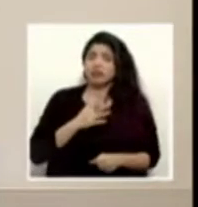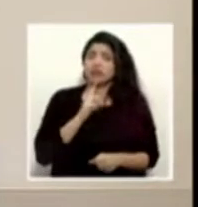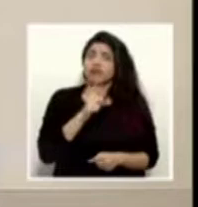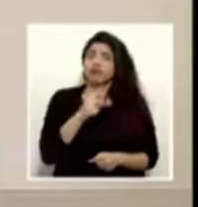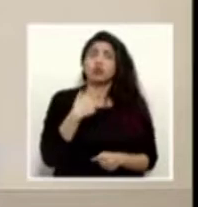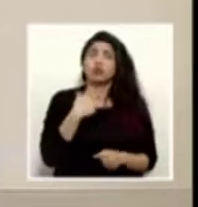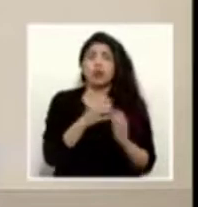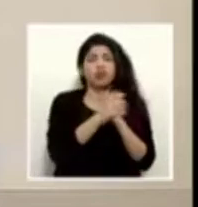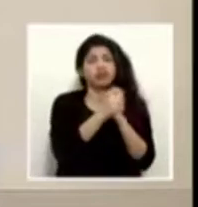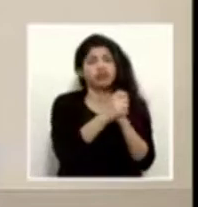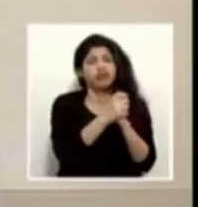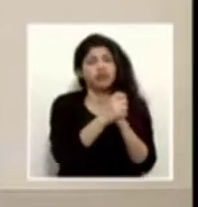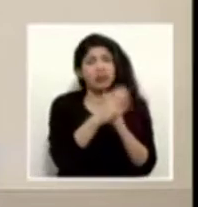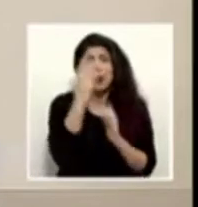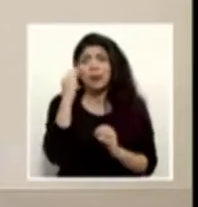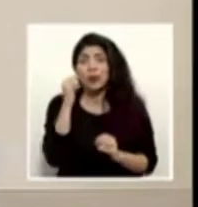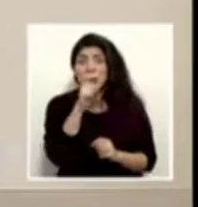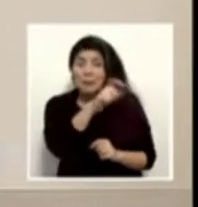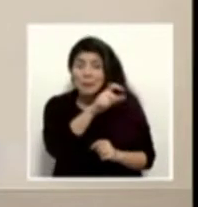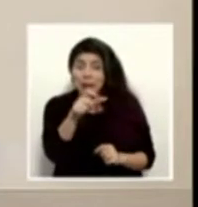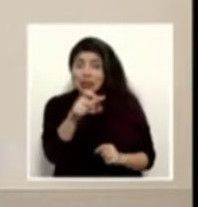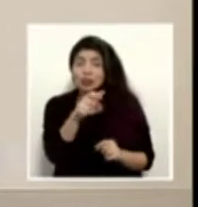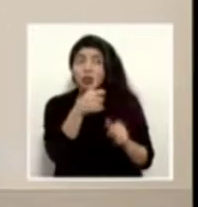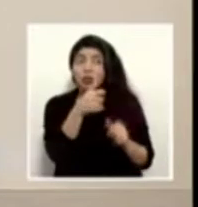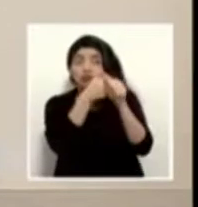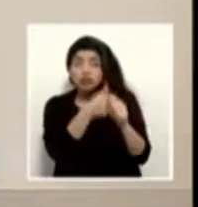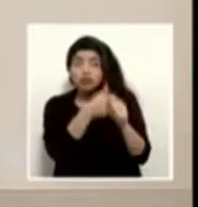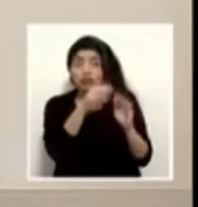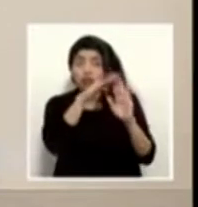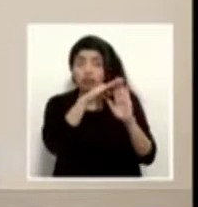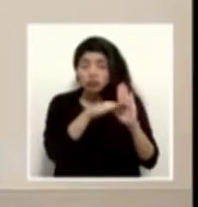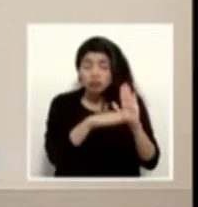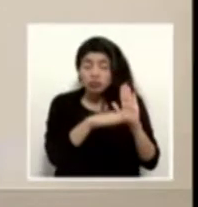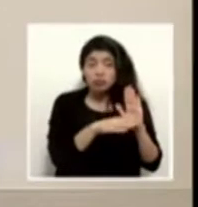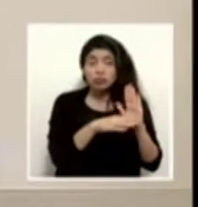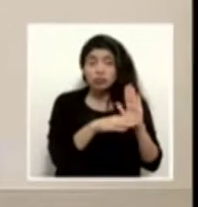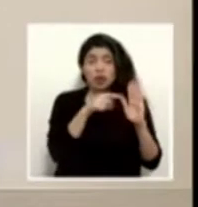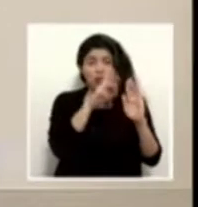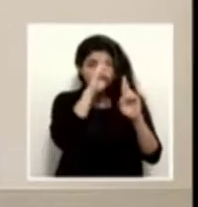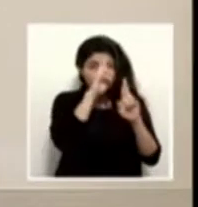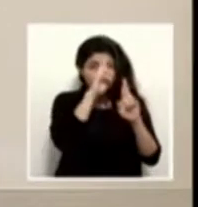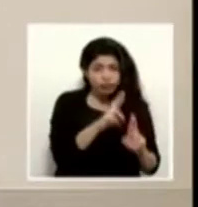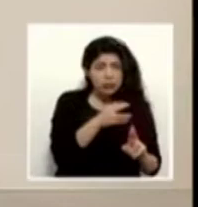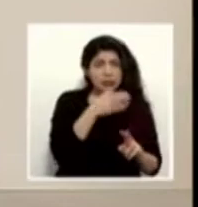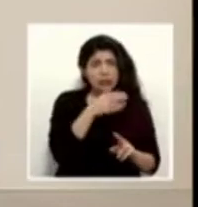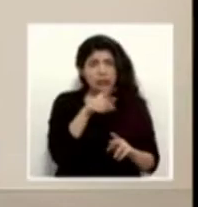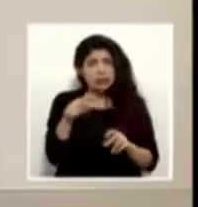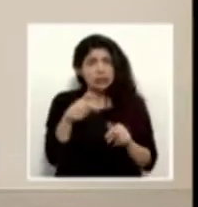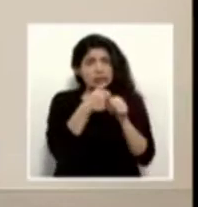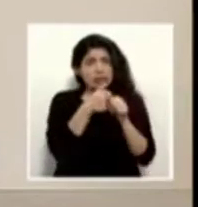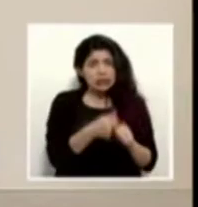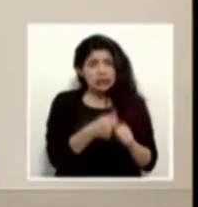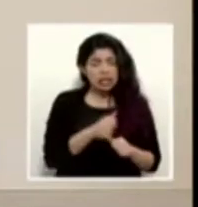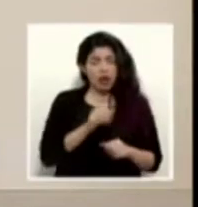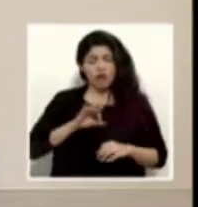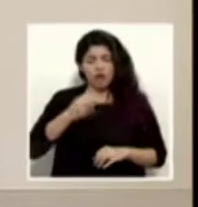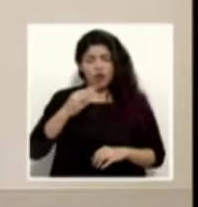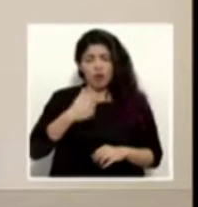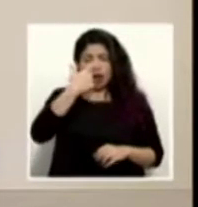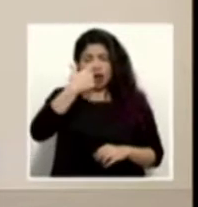lo felicito porque todos los que siguen las recomendaciones, todos los que siguen los protocolos, todos los que están tratando de la forma más